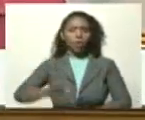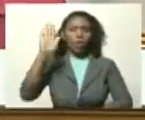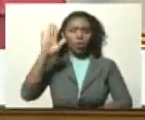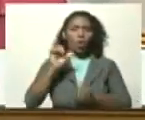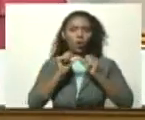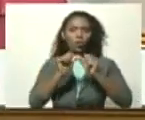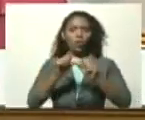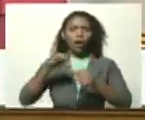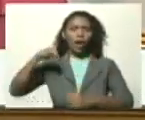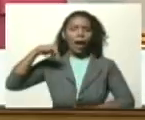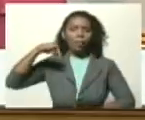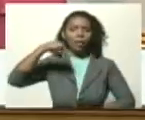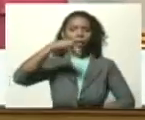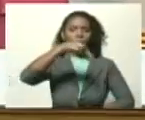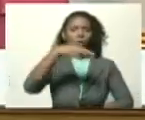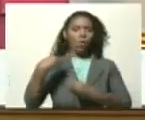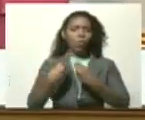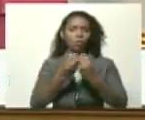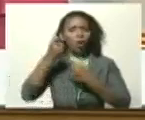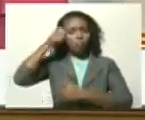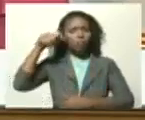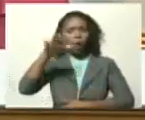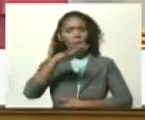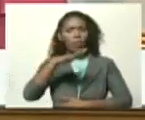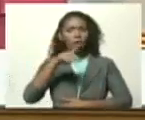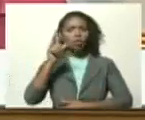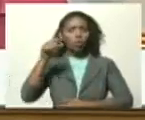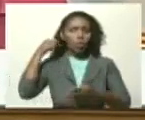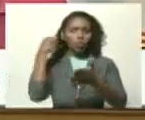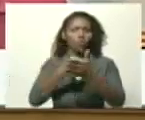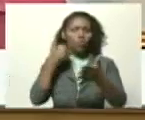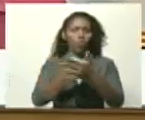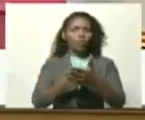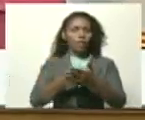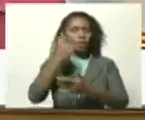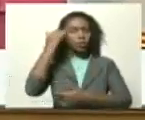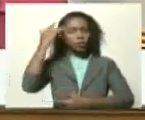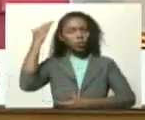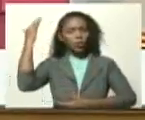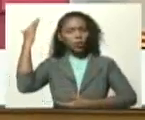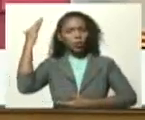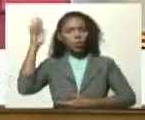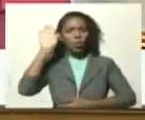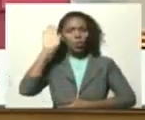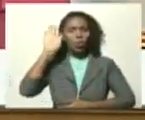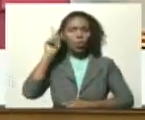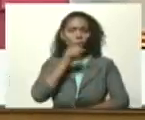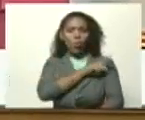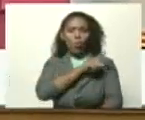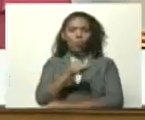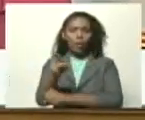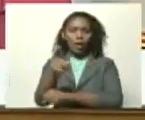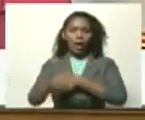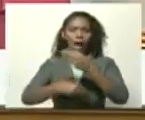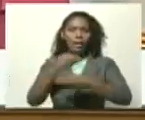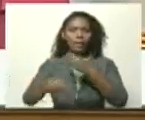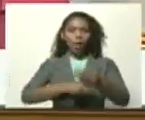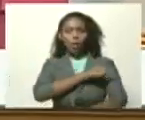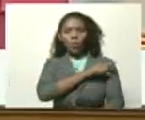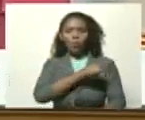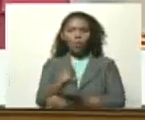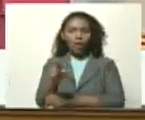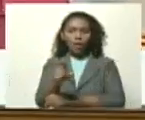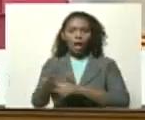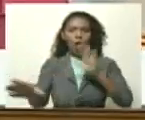seguir caminando del lado del pueblo, de sus luchas y de sus sueños. Juro cumplir y hacer cumplir